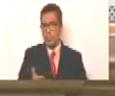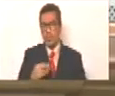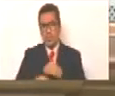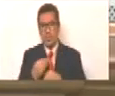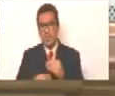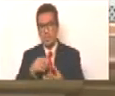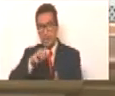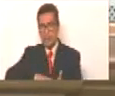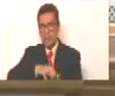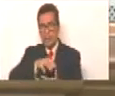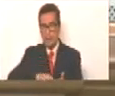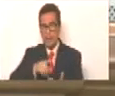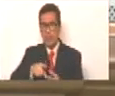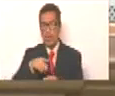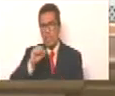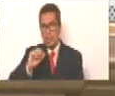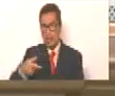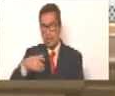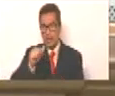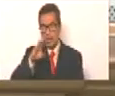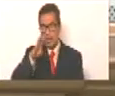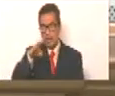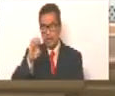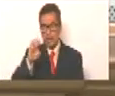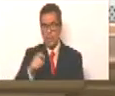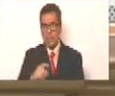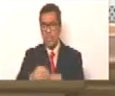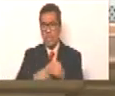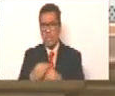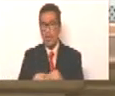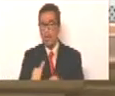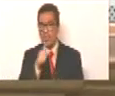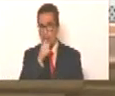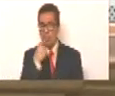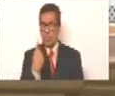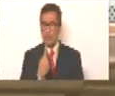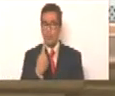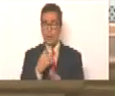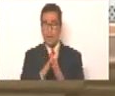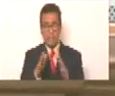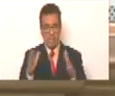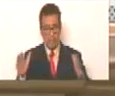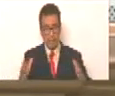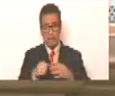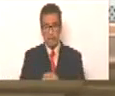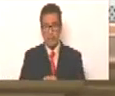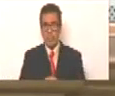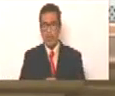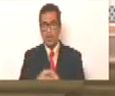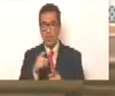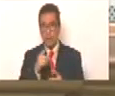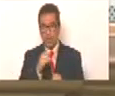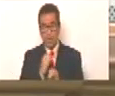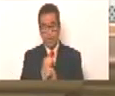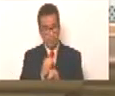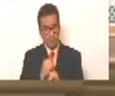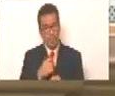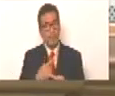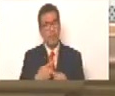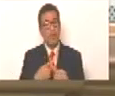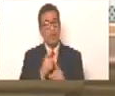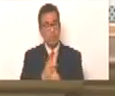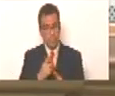agave cocuy, y que ha generado licores de una inmensa calidad que compiten con cualquiera de los licores de